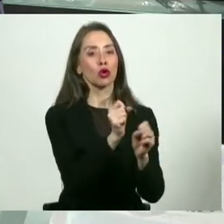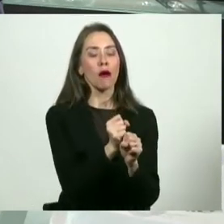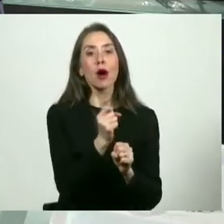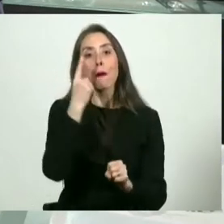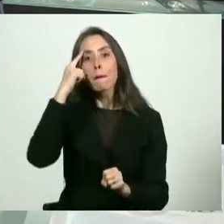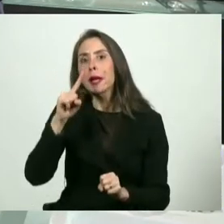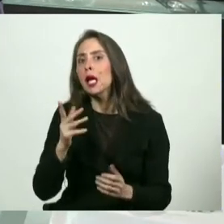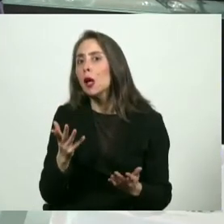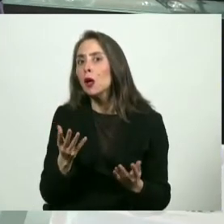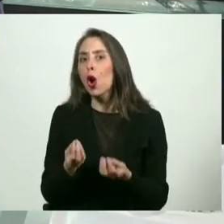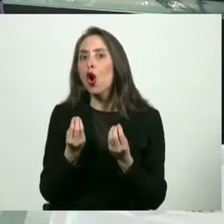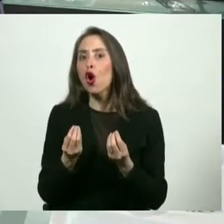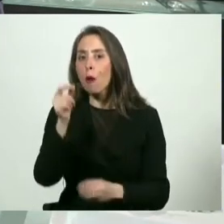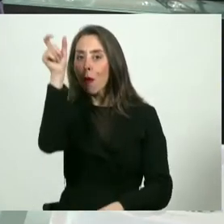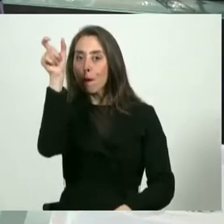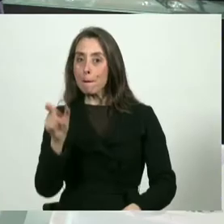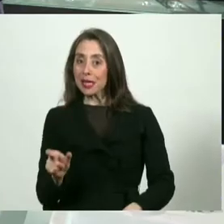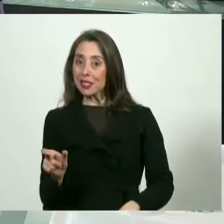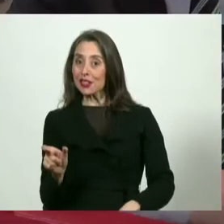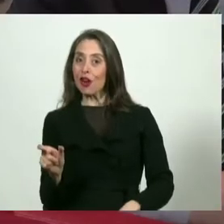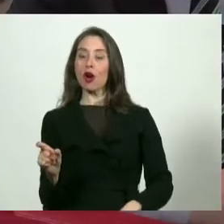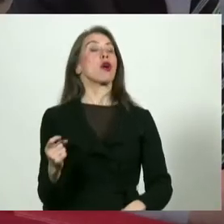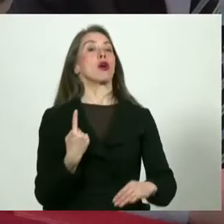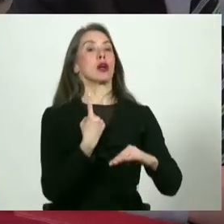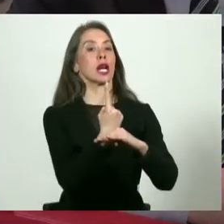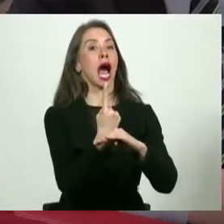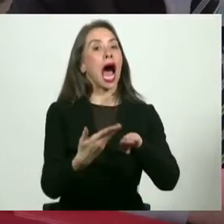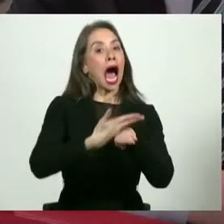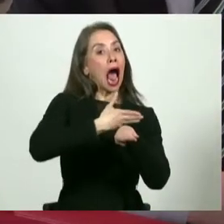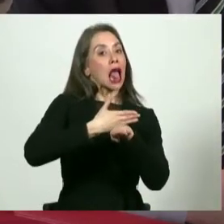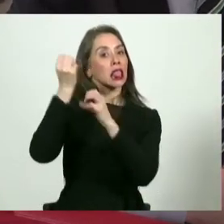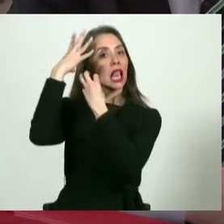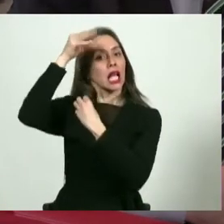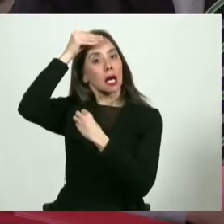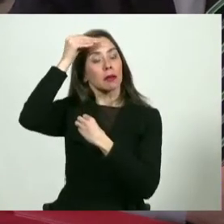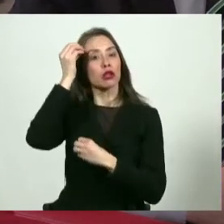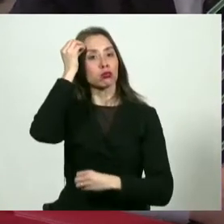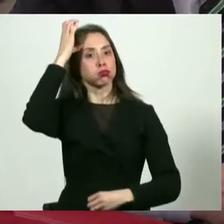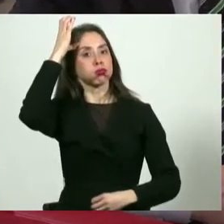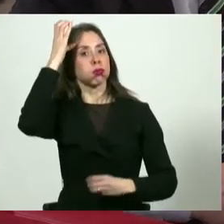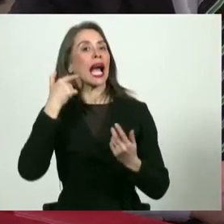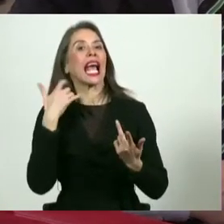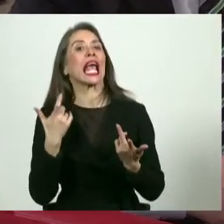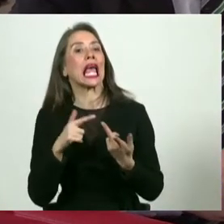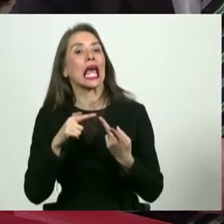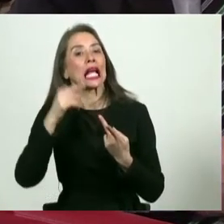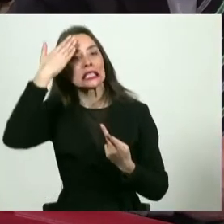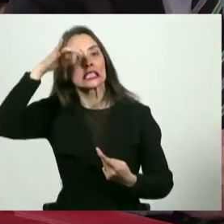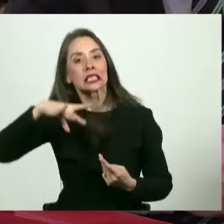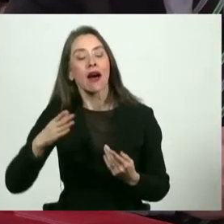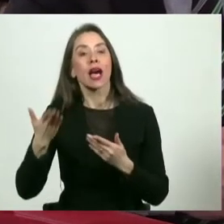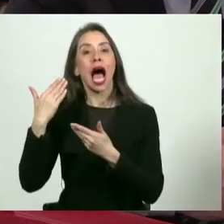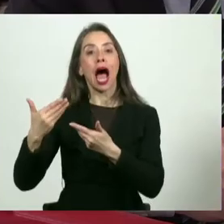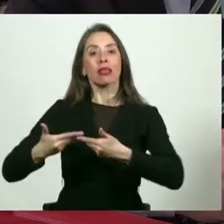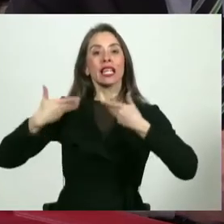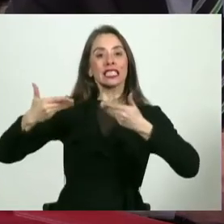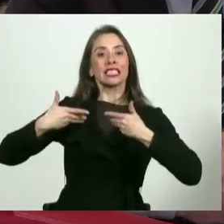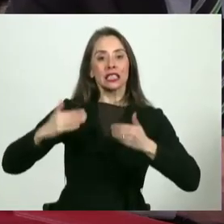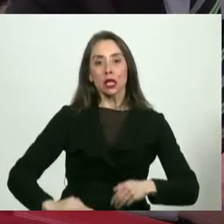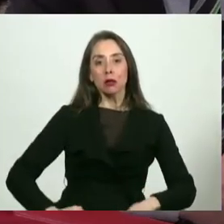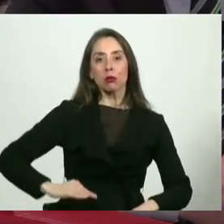¿cómo llega esa persona, con qué capacitaciones, con qué conocimiento, con qué estímulos previos que haya